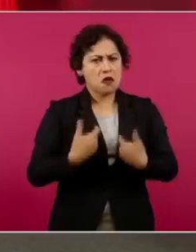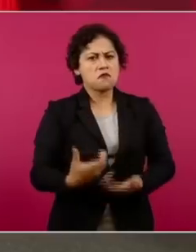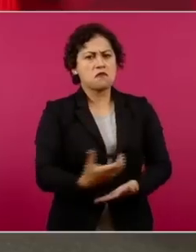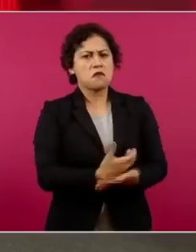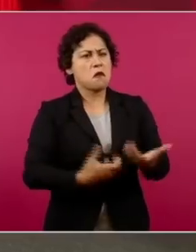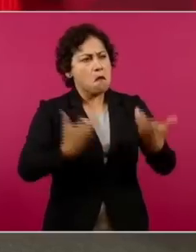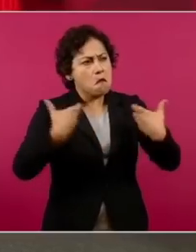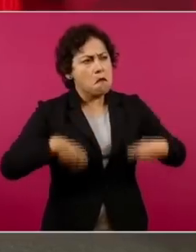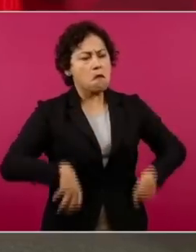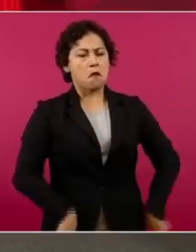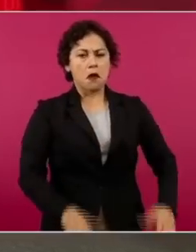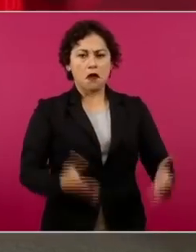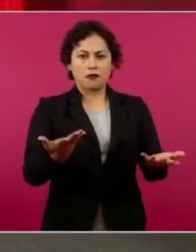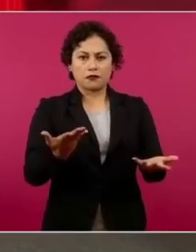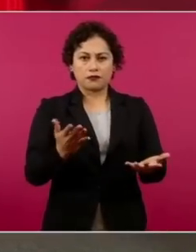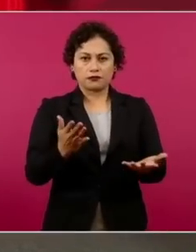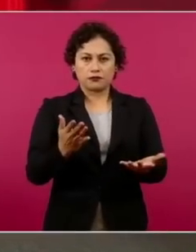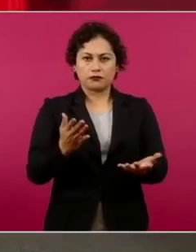Entonces,